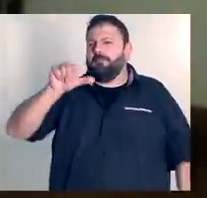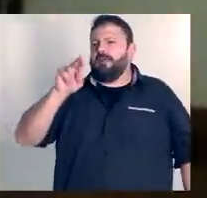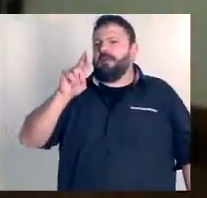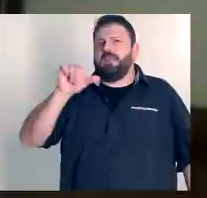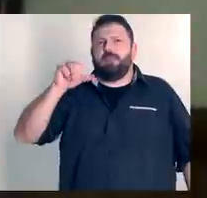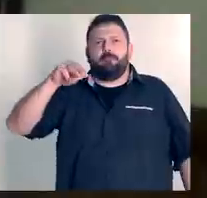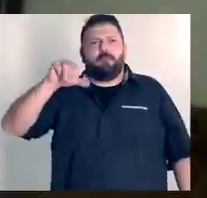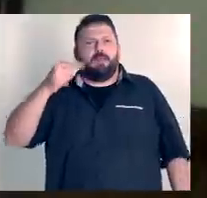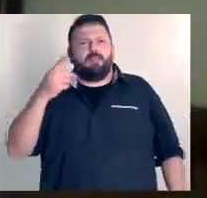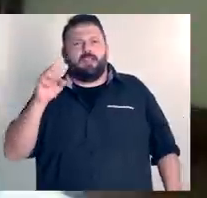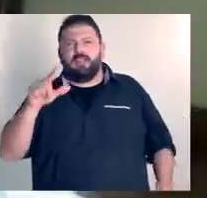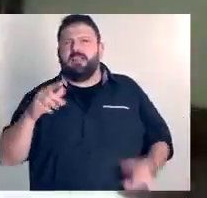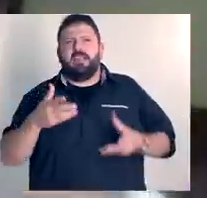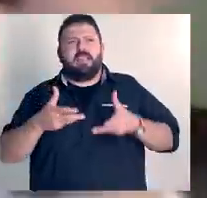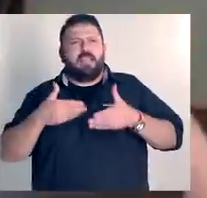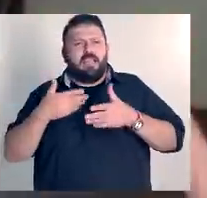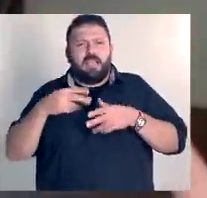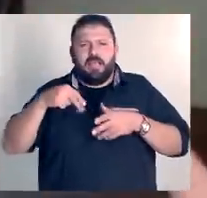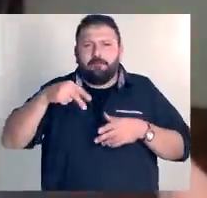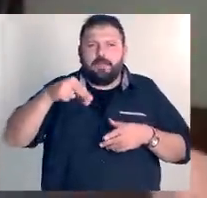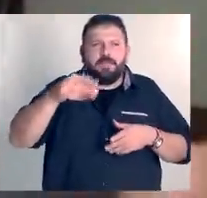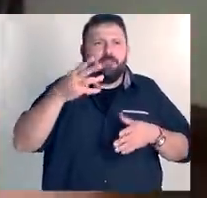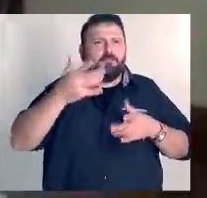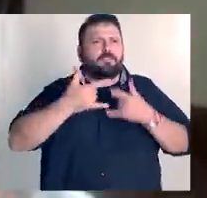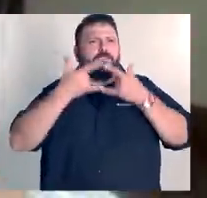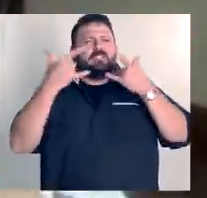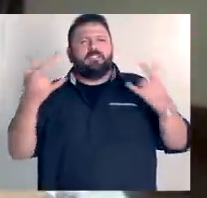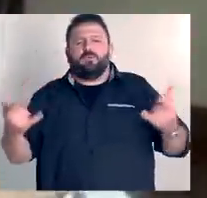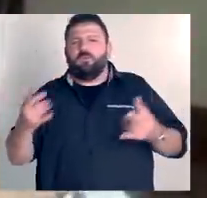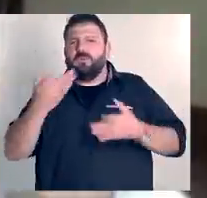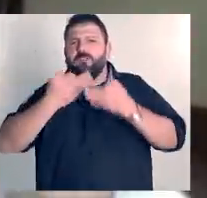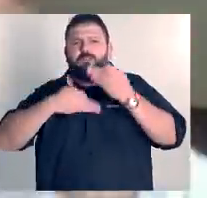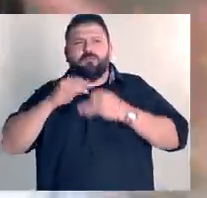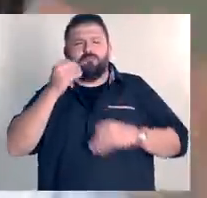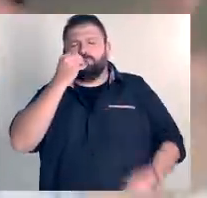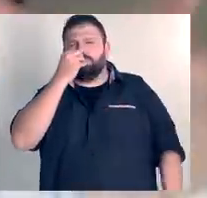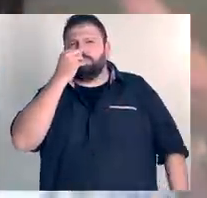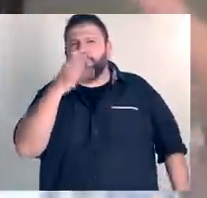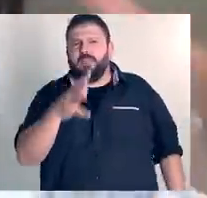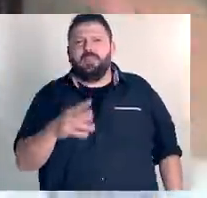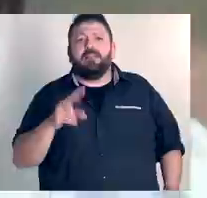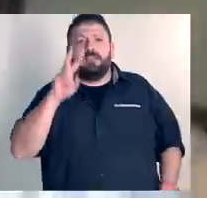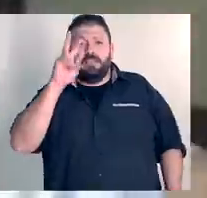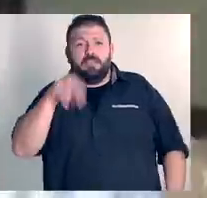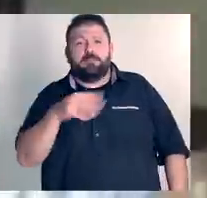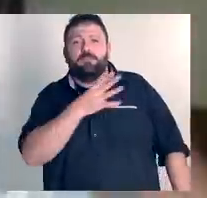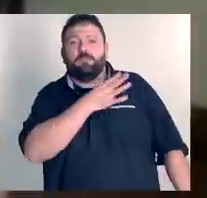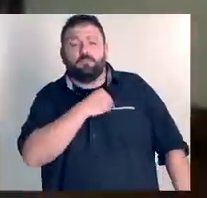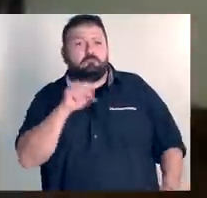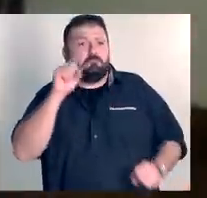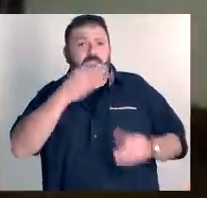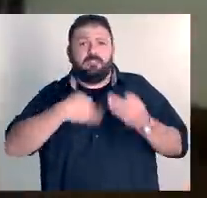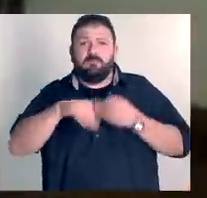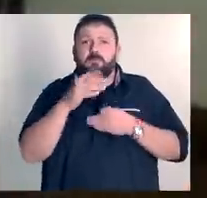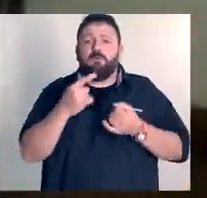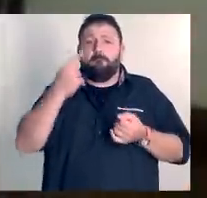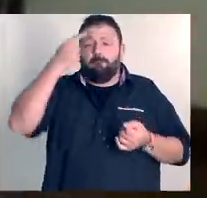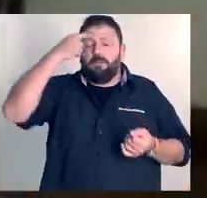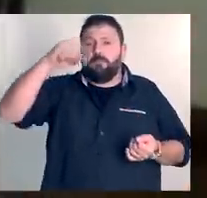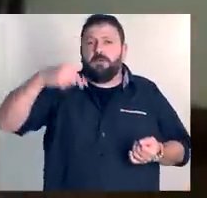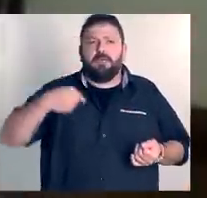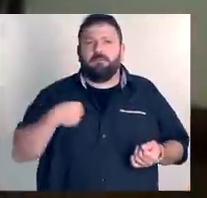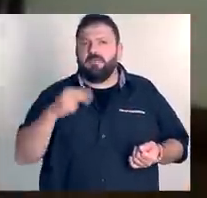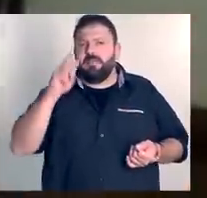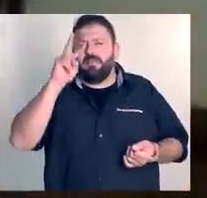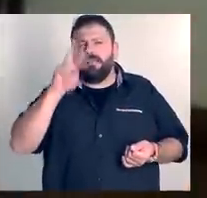caminamos por donde Cristo caminó. Digo, yo sé que aquí todas las religiones se valen y que todo, a fin de cuentas, somos hijos y es el mismo, pero para mí fue de